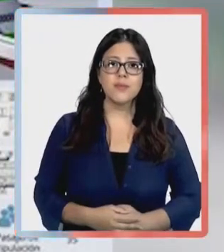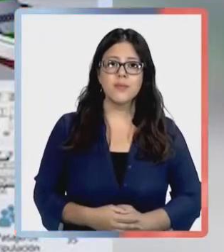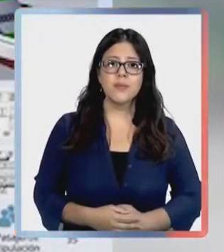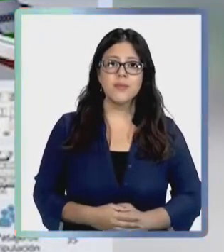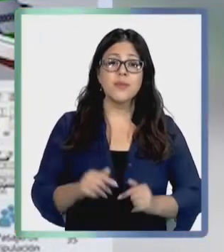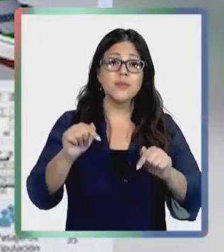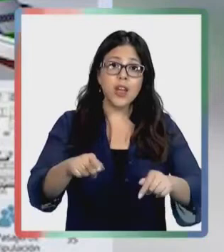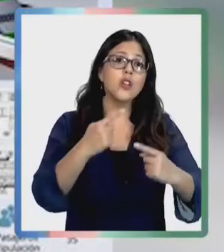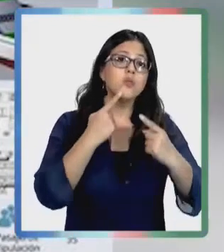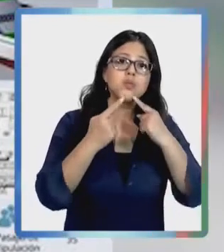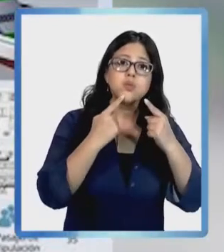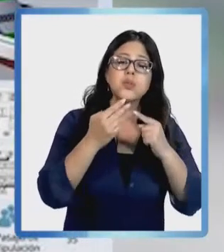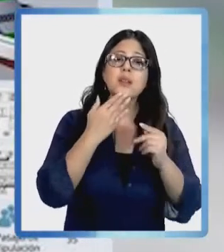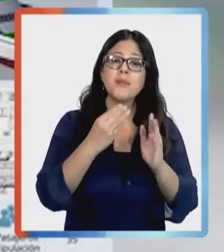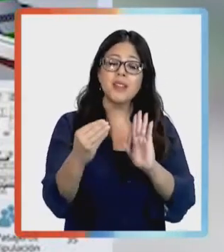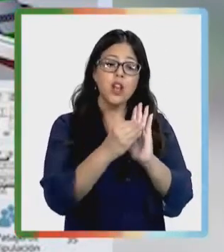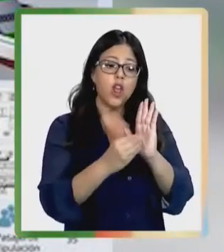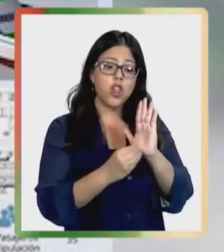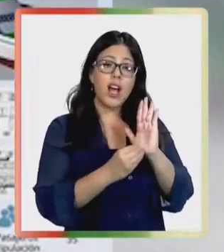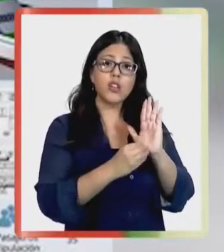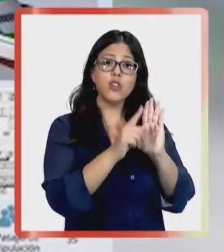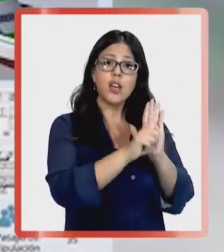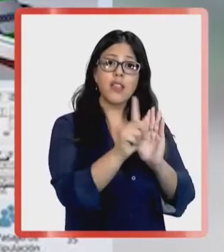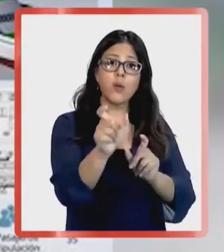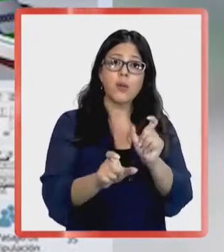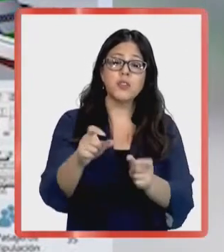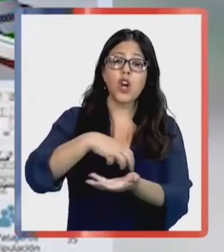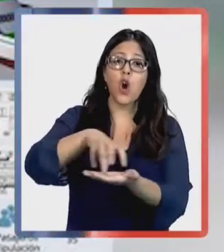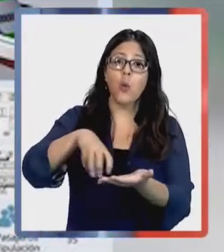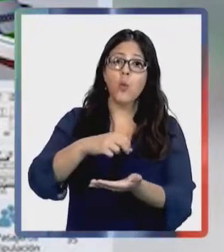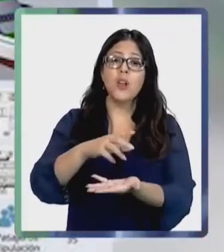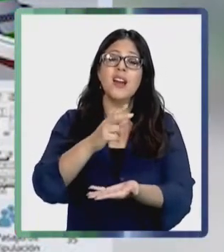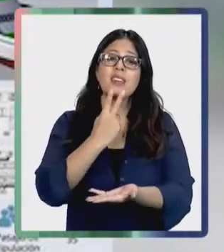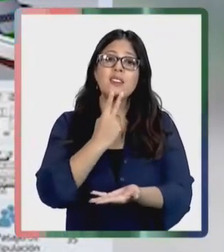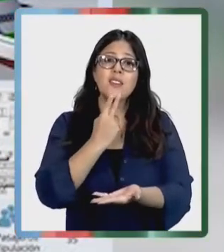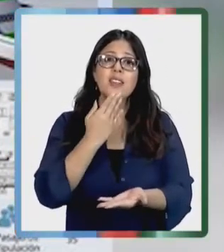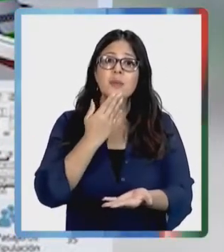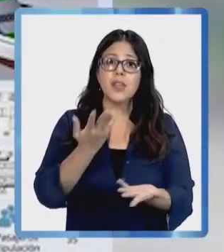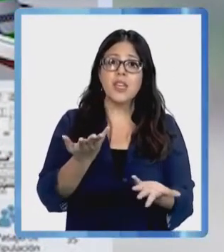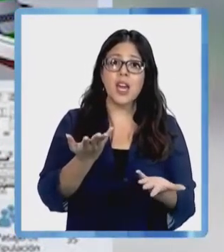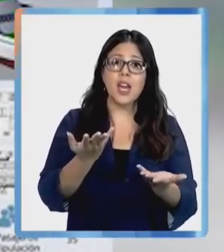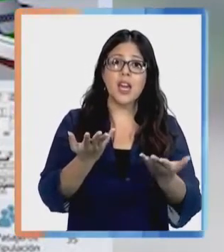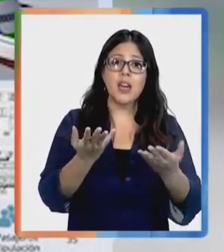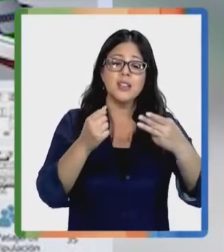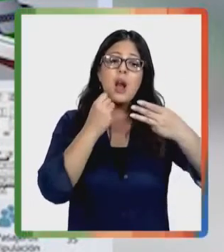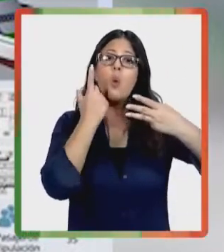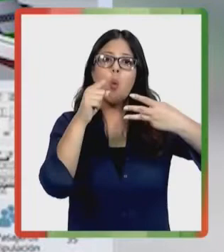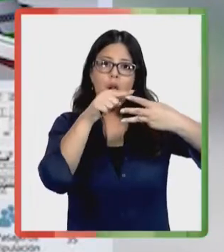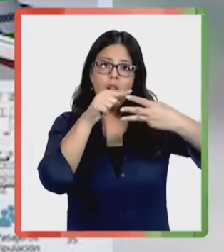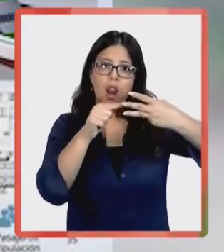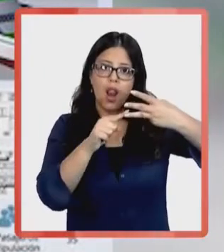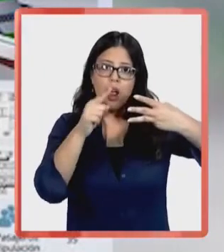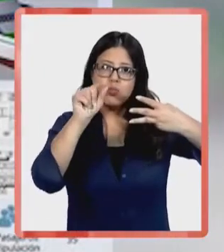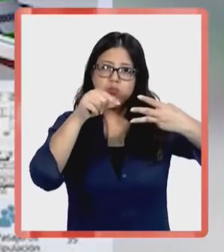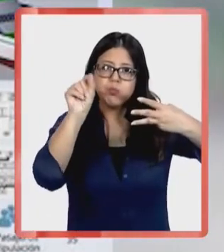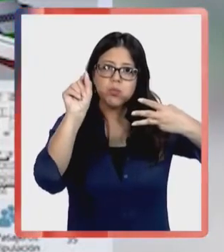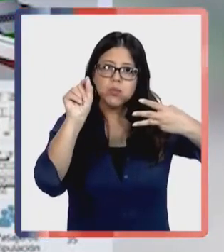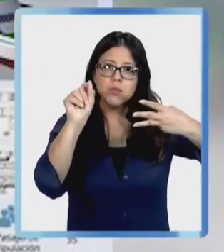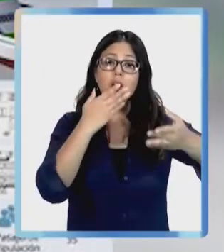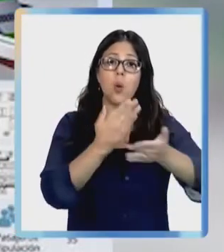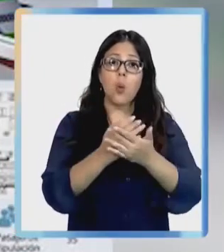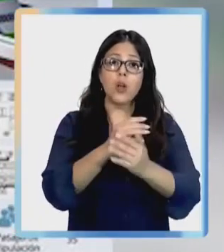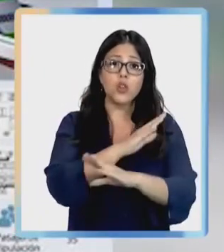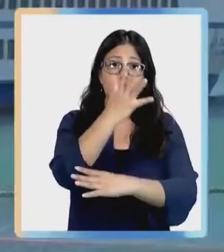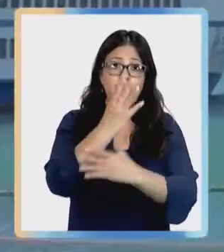de residencia y marcar la opción de barcaza preferida. Una vez finalizada la encuesta y conocidos sus resultados, el Ministerio de